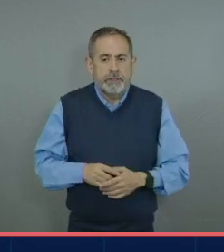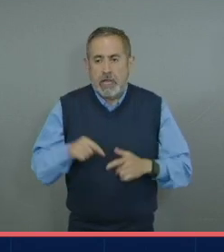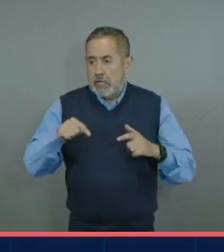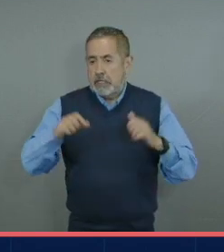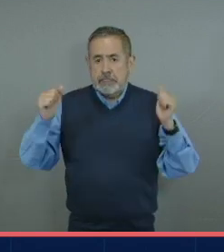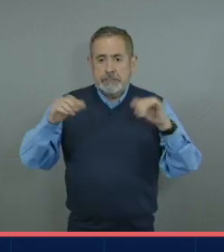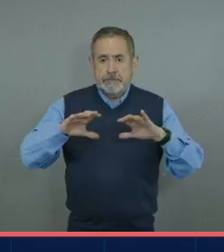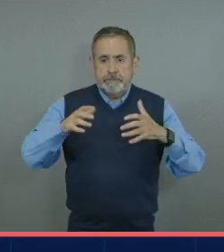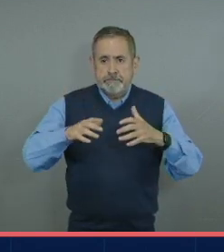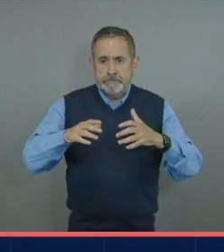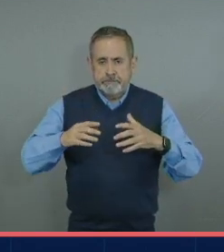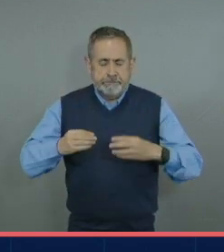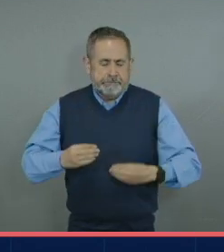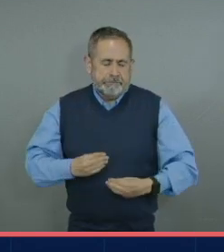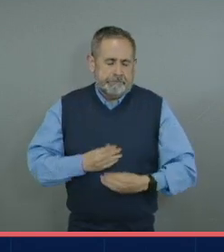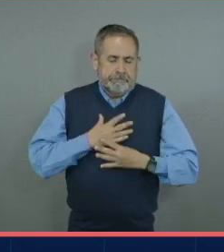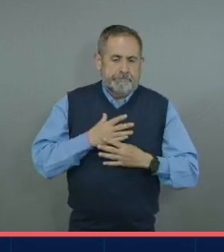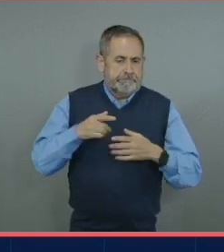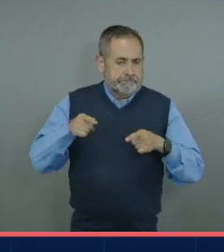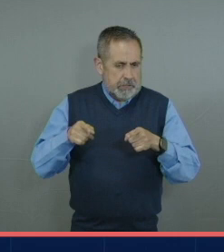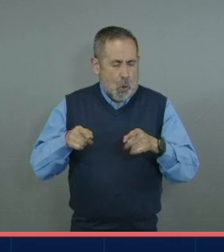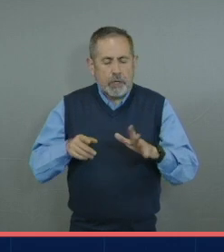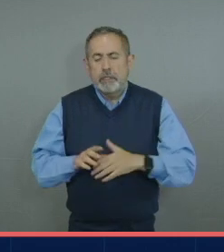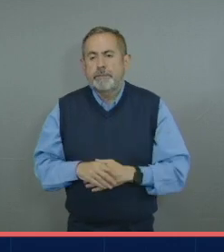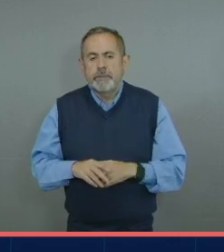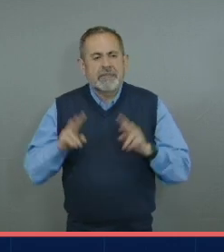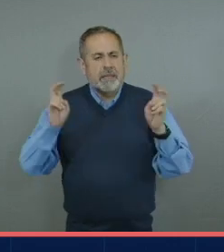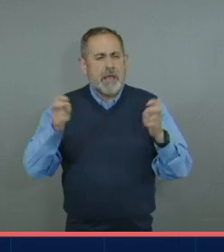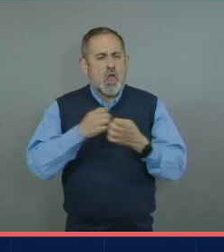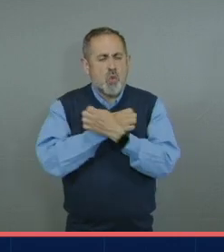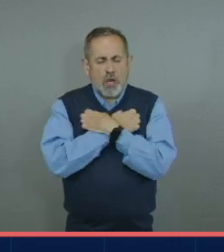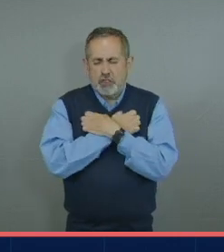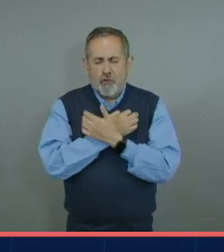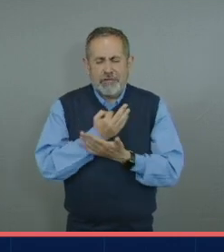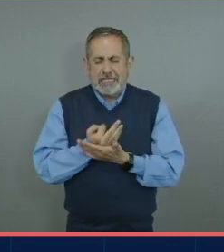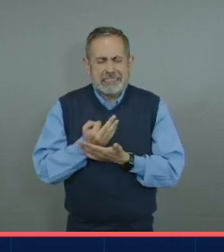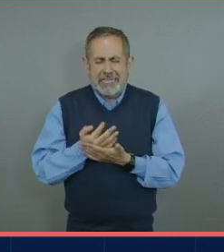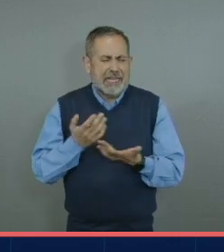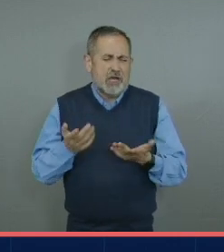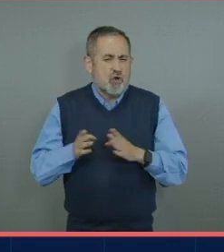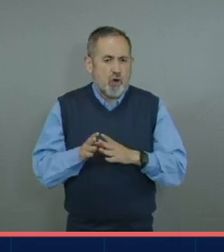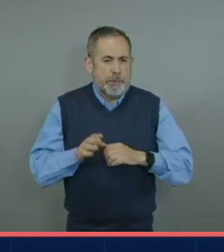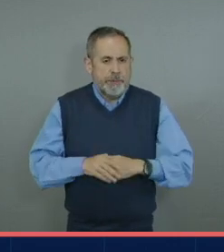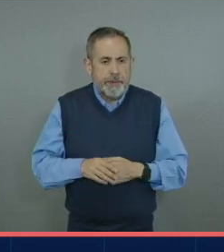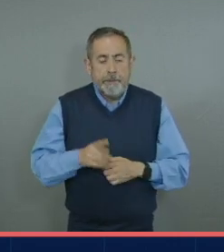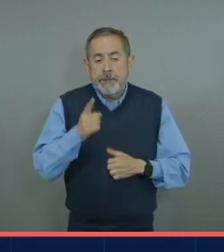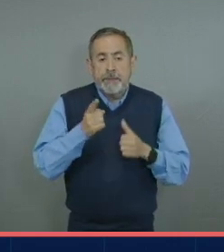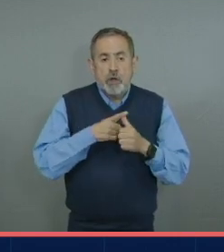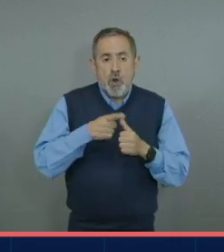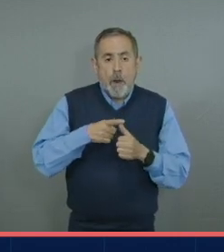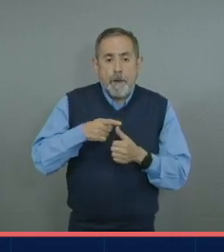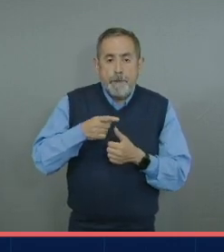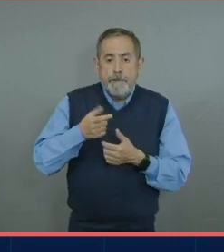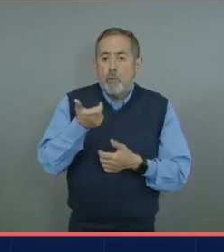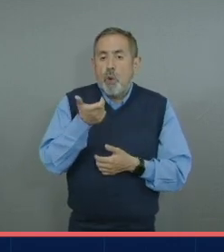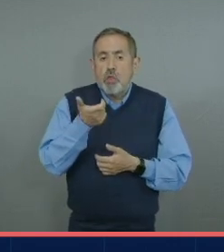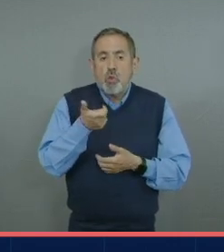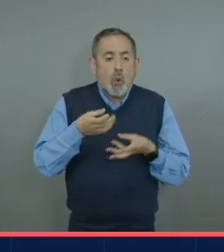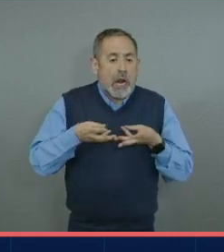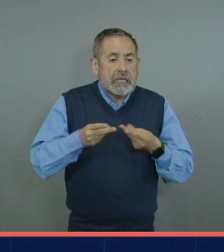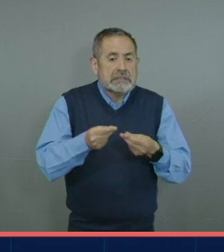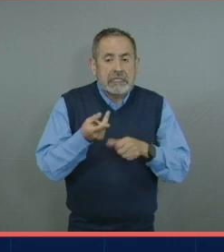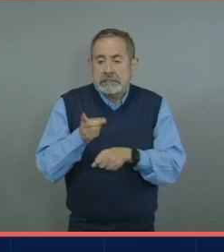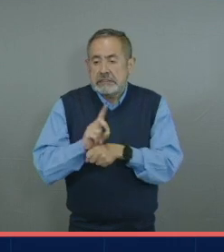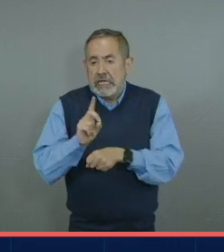comunidad que inspira si empezamos con esto de la educación financiera? Porque miren, el primer paso es hacer un presupuesto diario, chicos. Ustedes